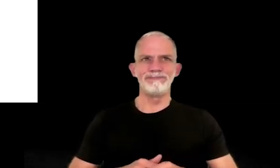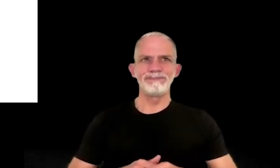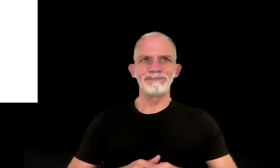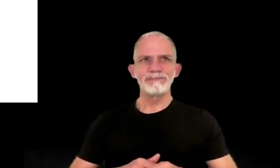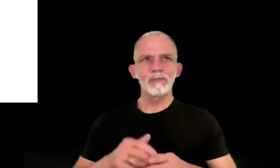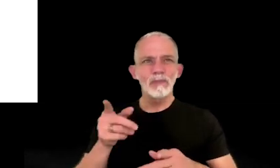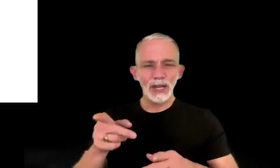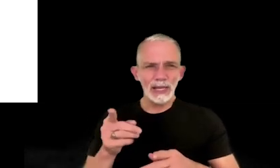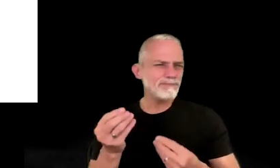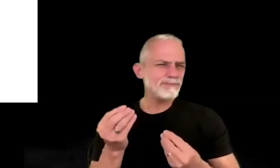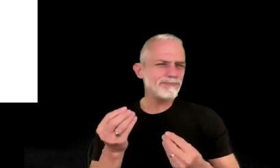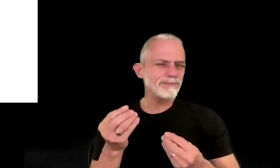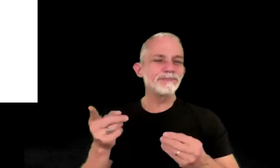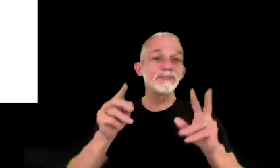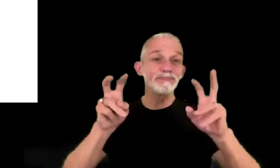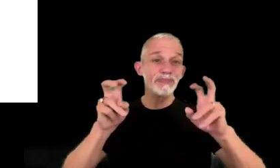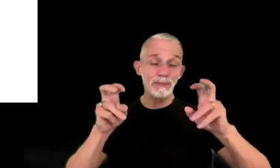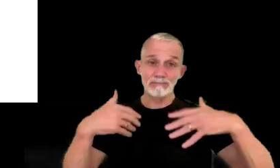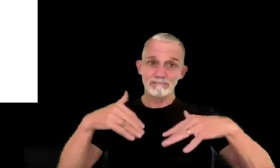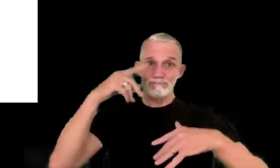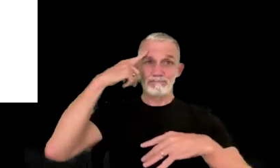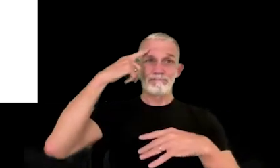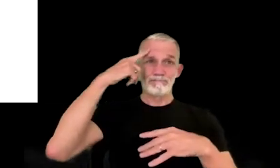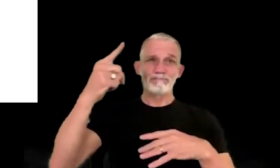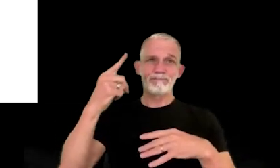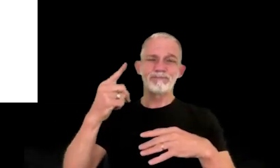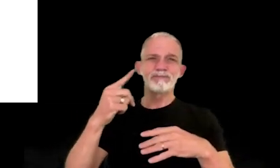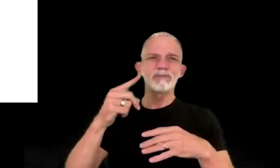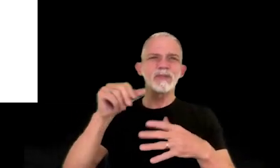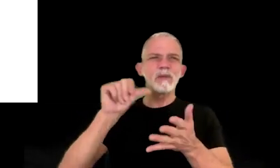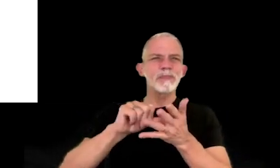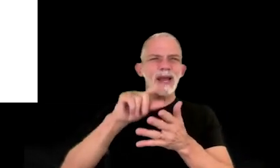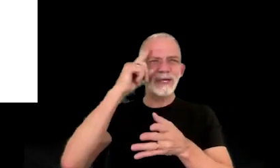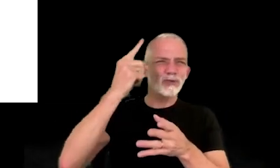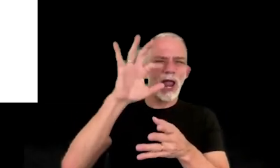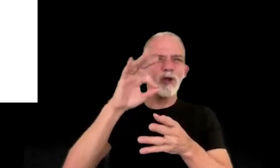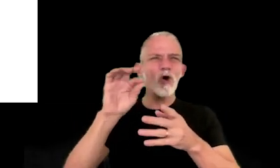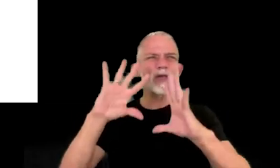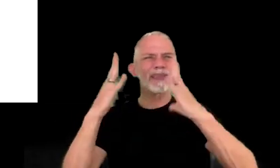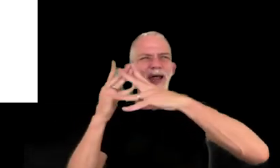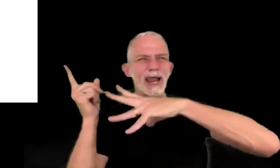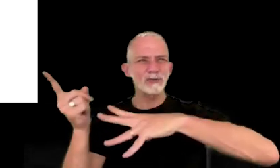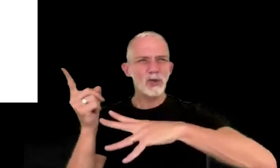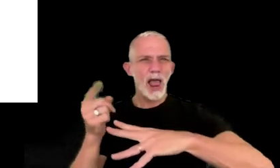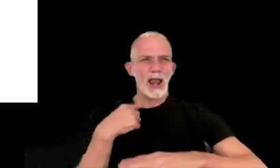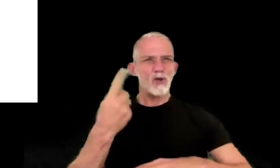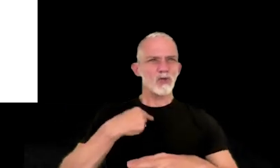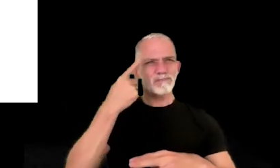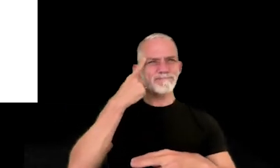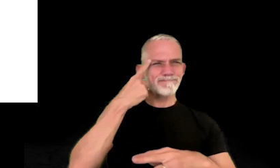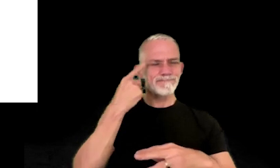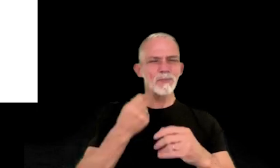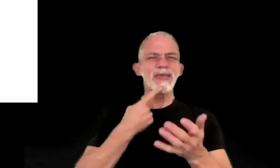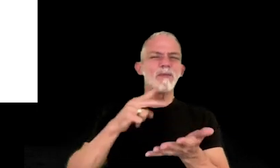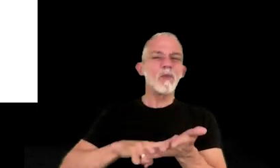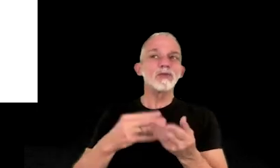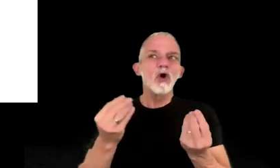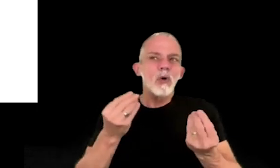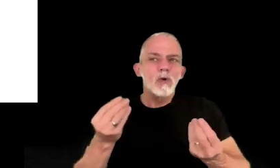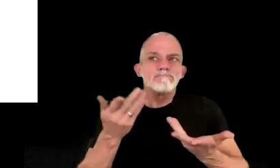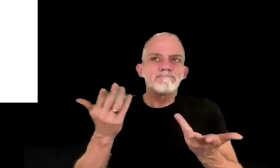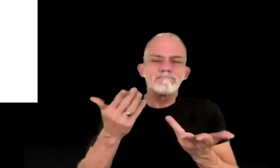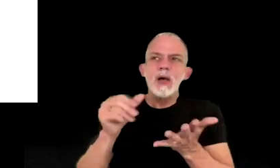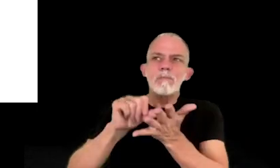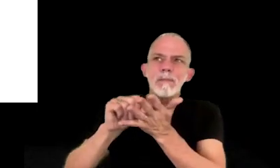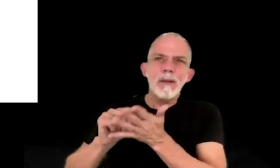Acá entonces el tema que hay que tener en cuenta es que a nivel local, nacional e internacional tenemos que ir viendo entonces estos tributos ambientales, cómo se aplican los